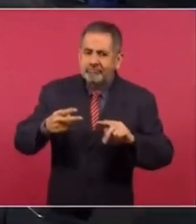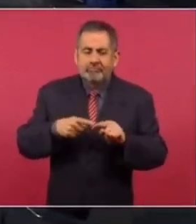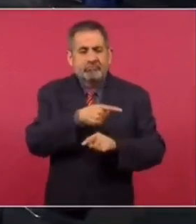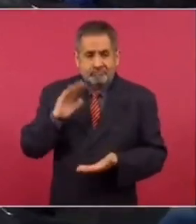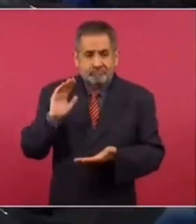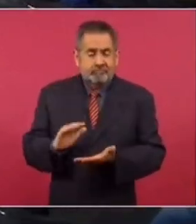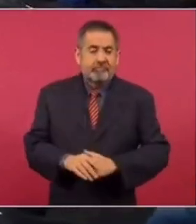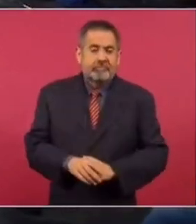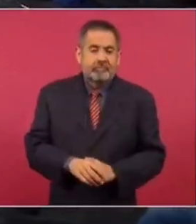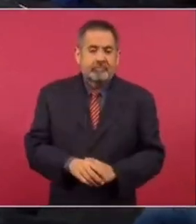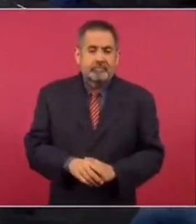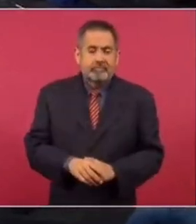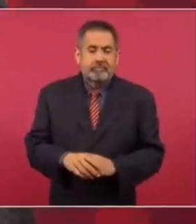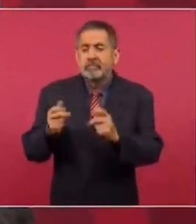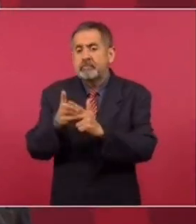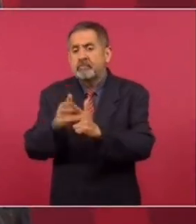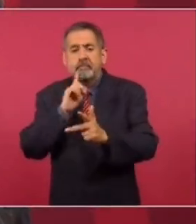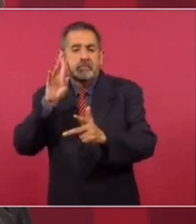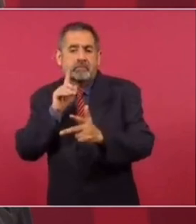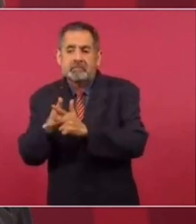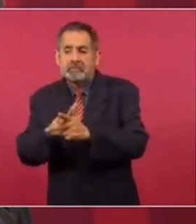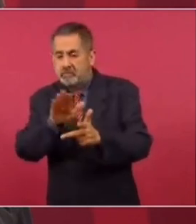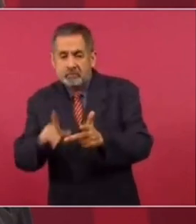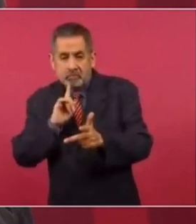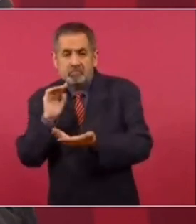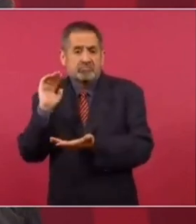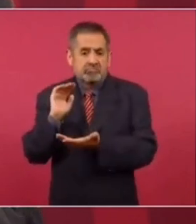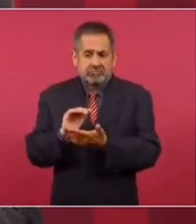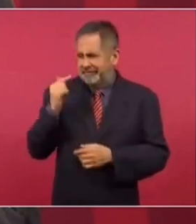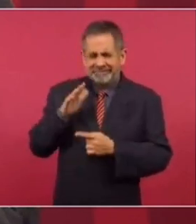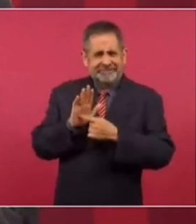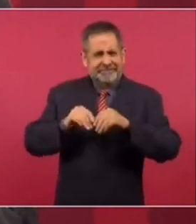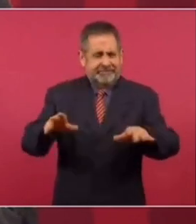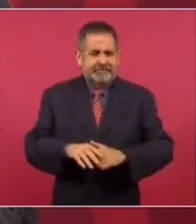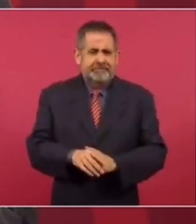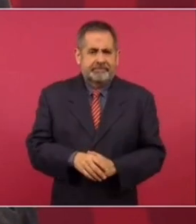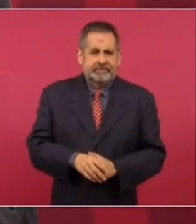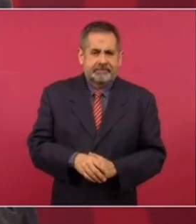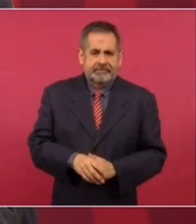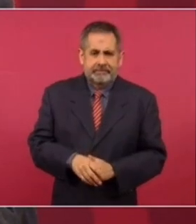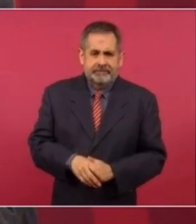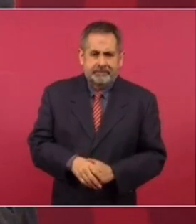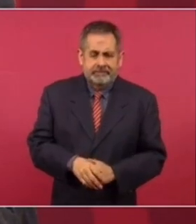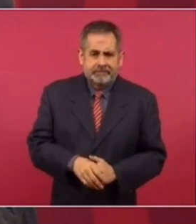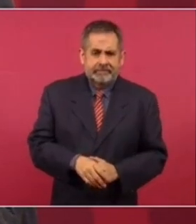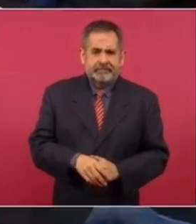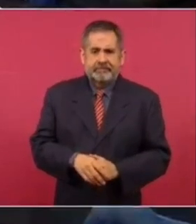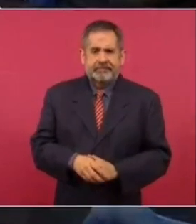Va bajando la cifra de feminicidios. Eso lo acabamos de dar a conocer.